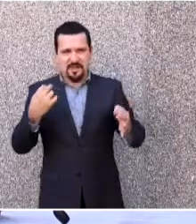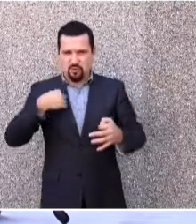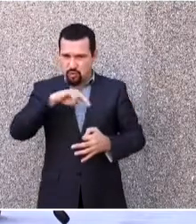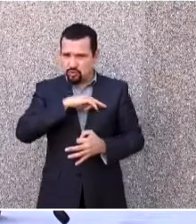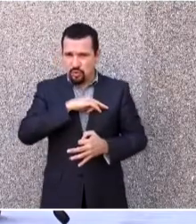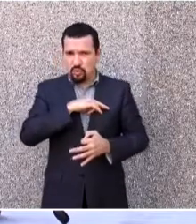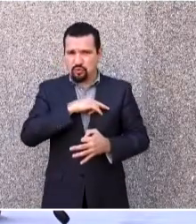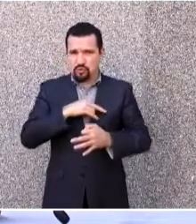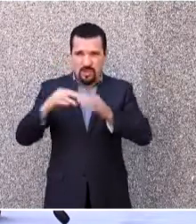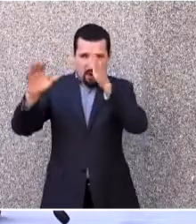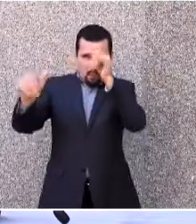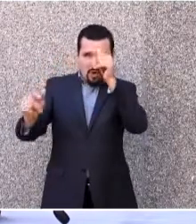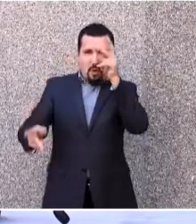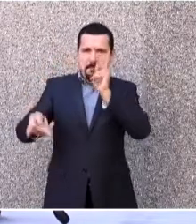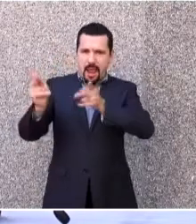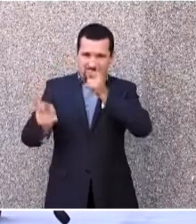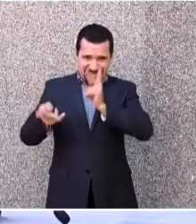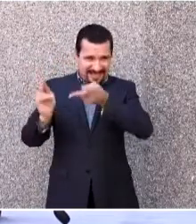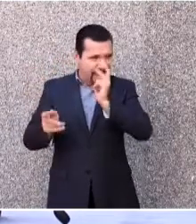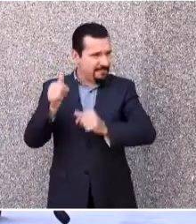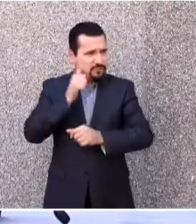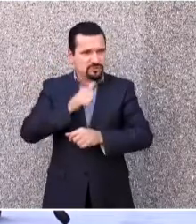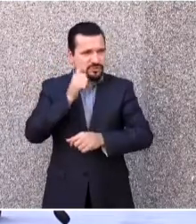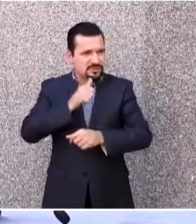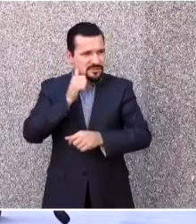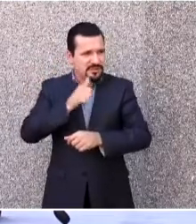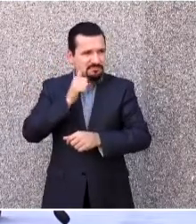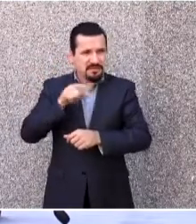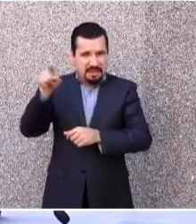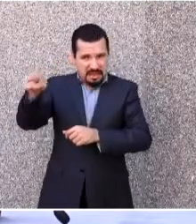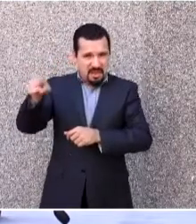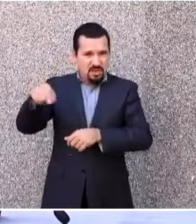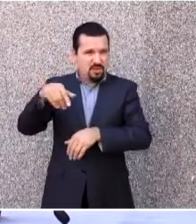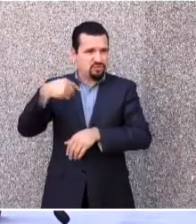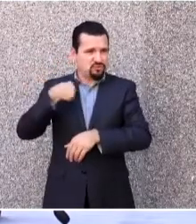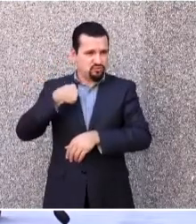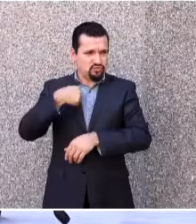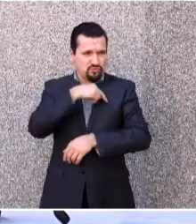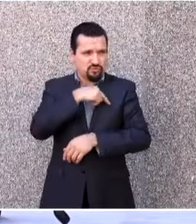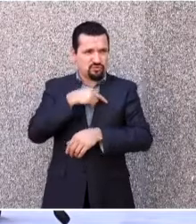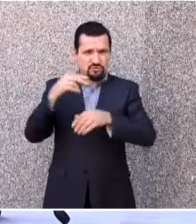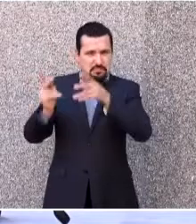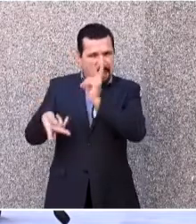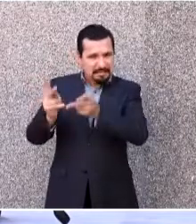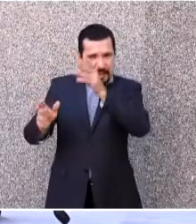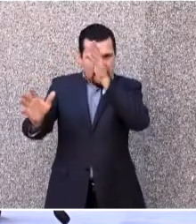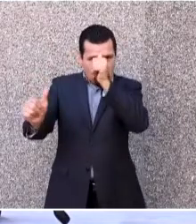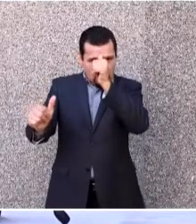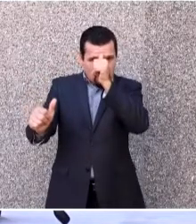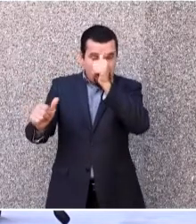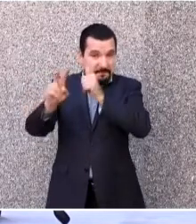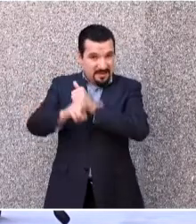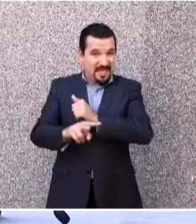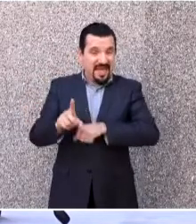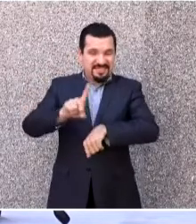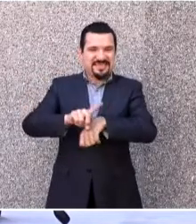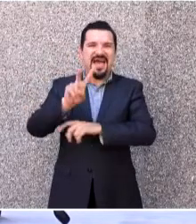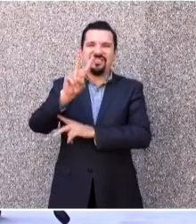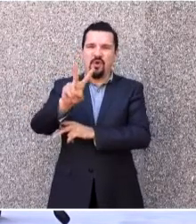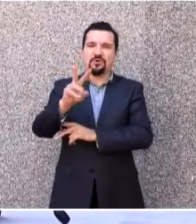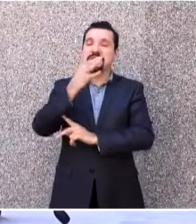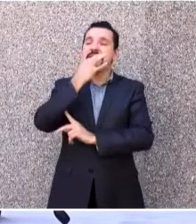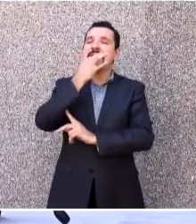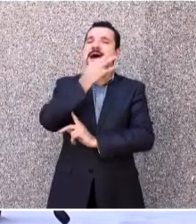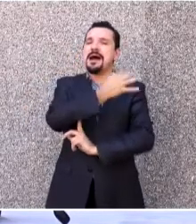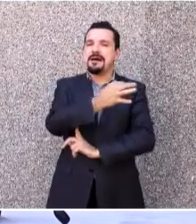nos compartes, una muy buena coordinación. Ellos el día 2 anunciaron que